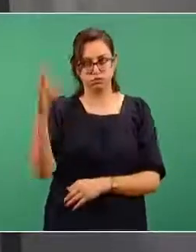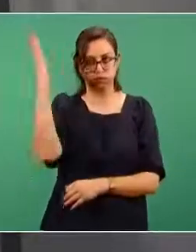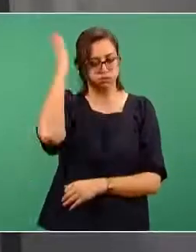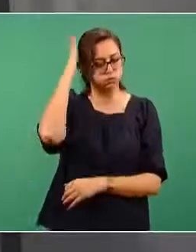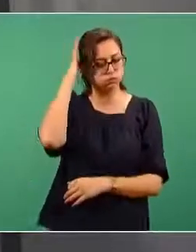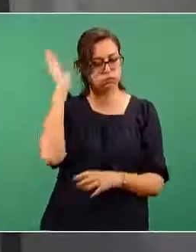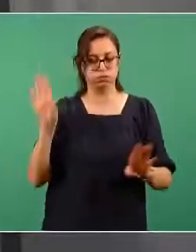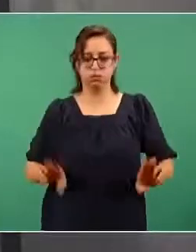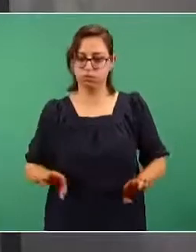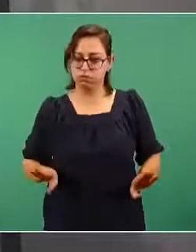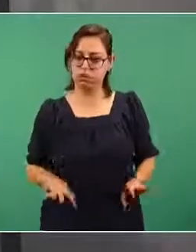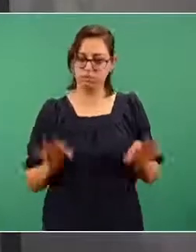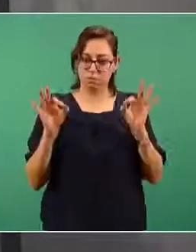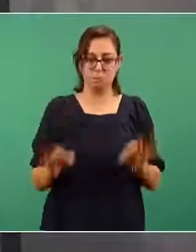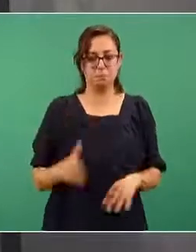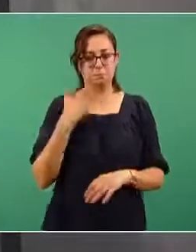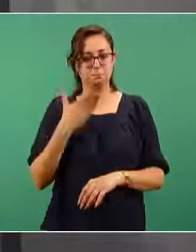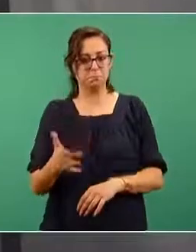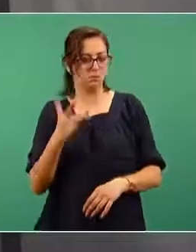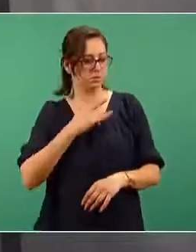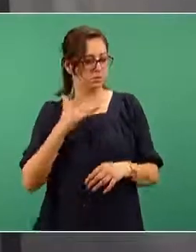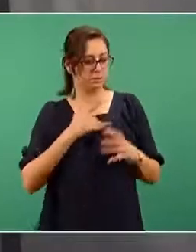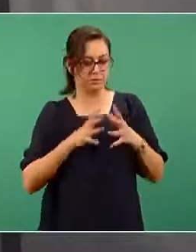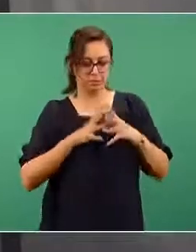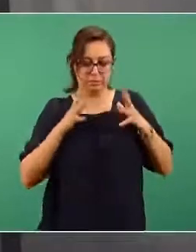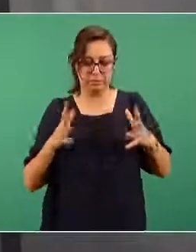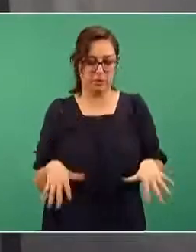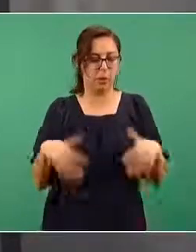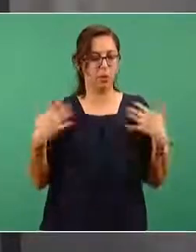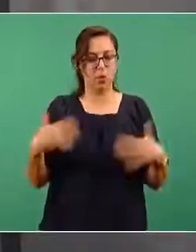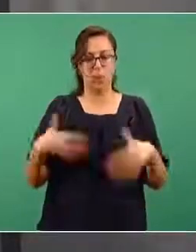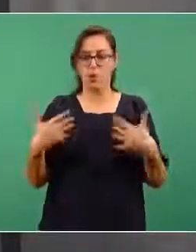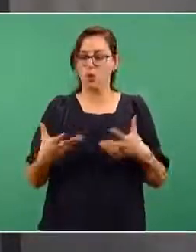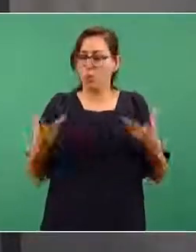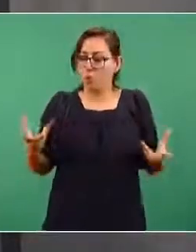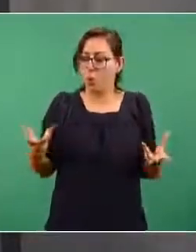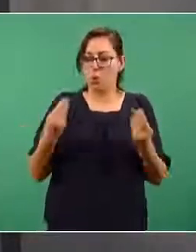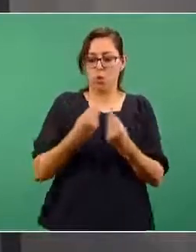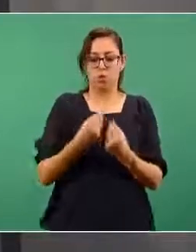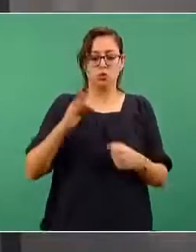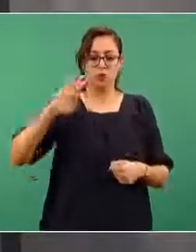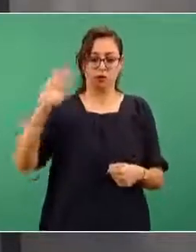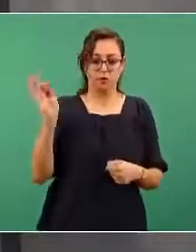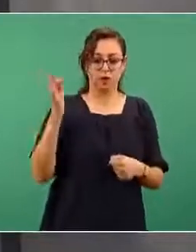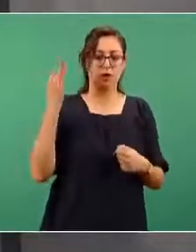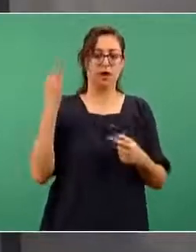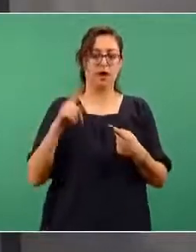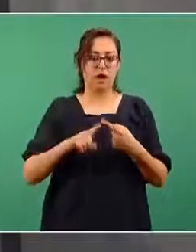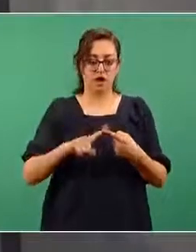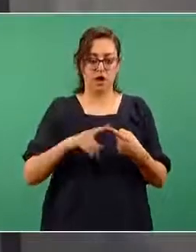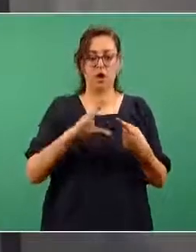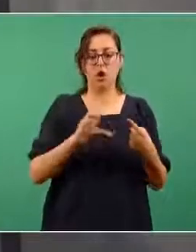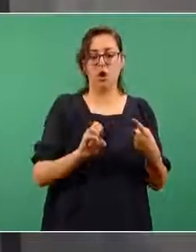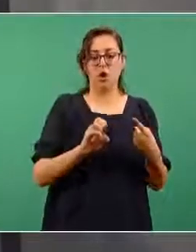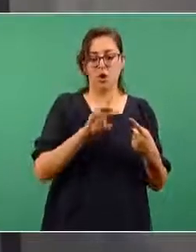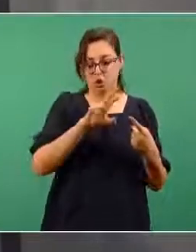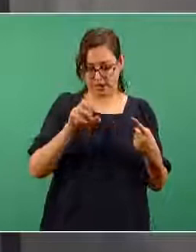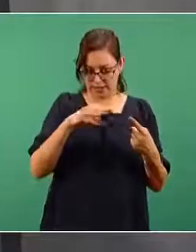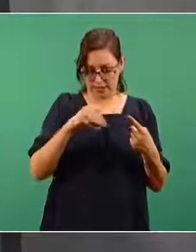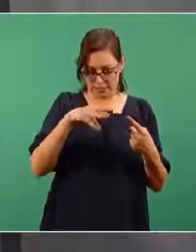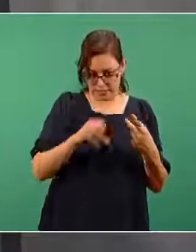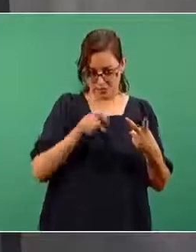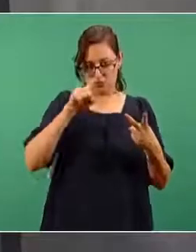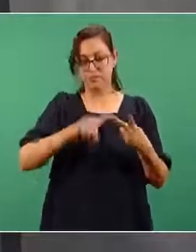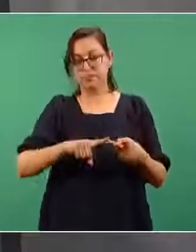de coordinación, de generosidad en esta coordinación tripartita entre el coordinador Correcaminos, el delegado